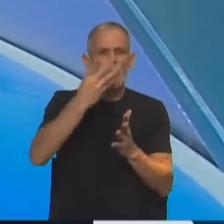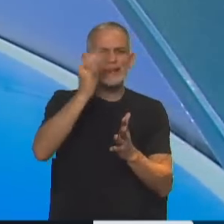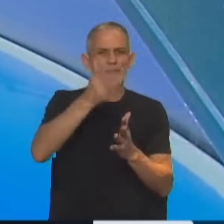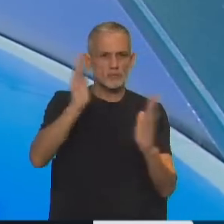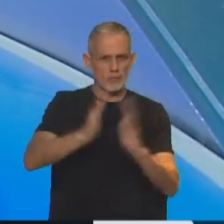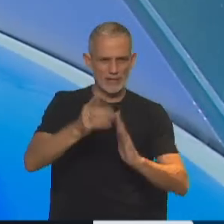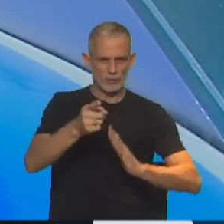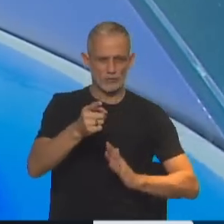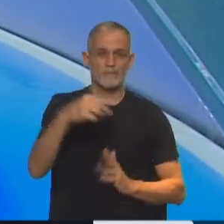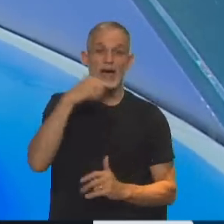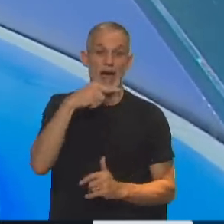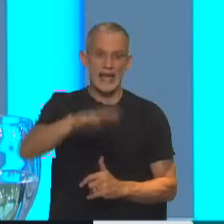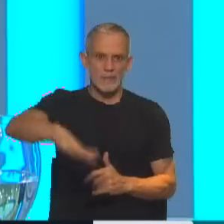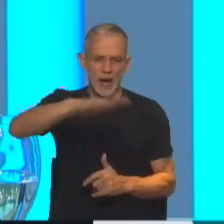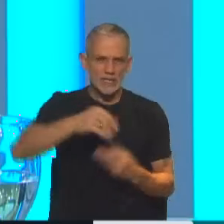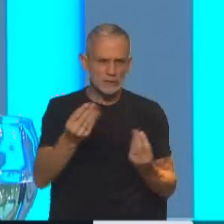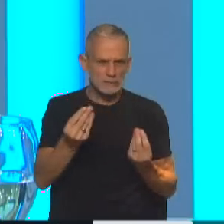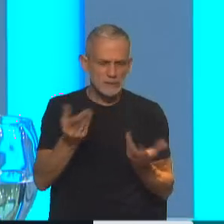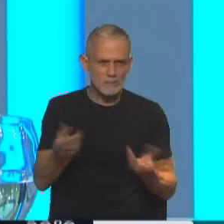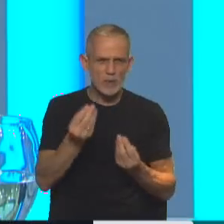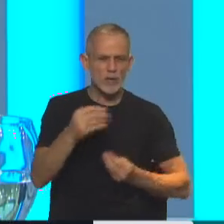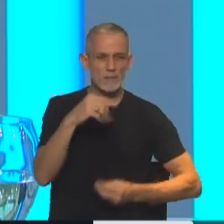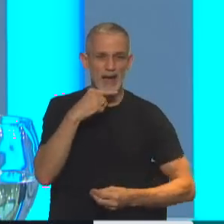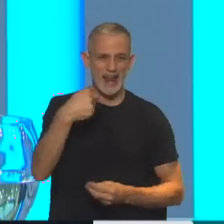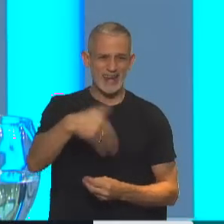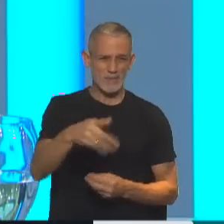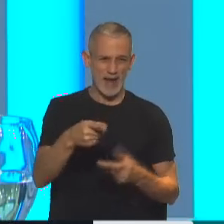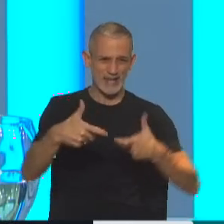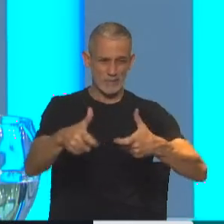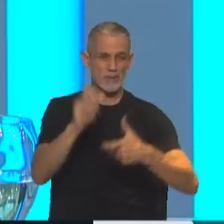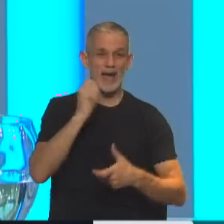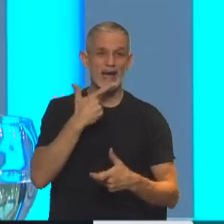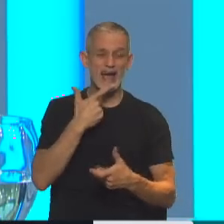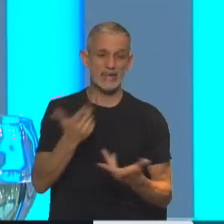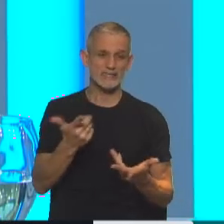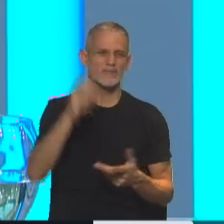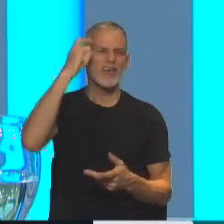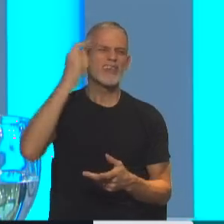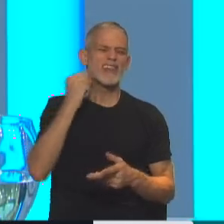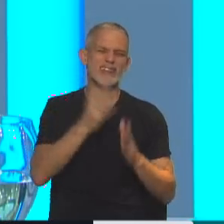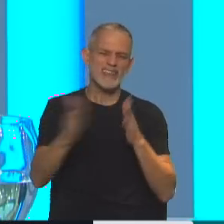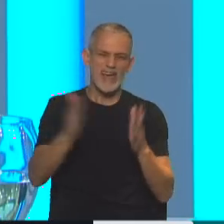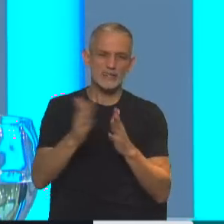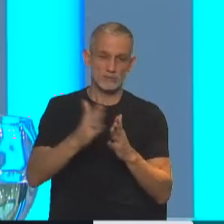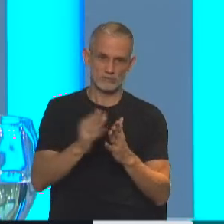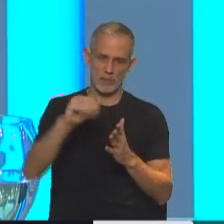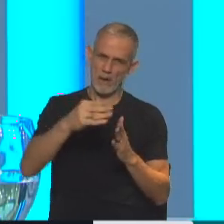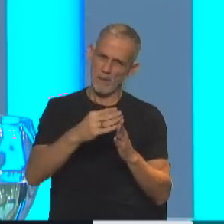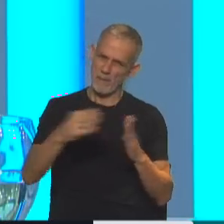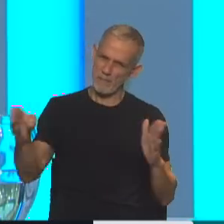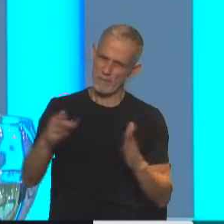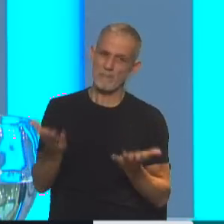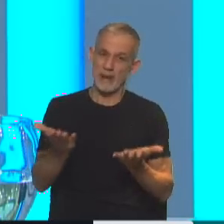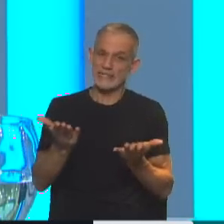el temor de los alemanes es que a partir de esta suspensión que en realidad sería de 10 días se extienda mucho más